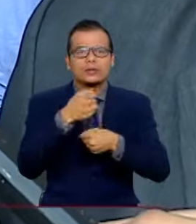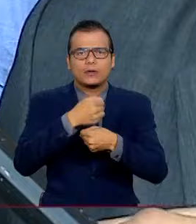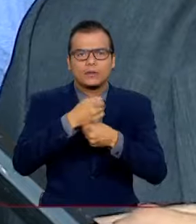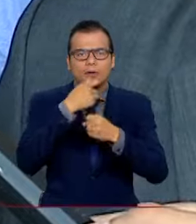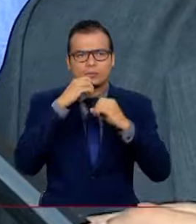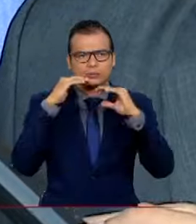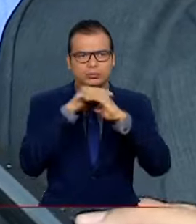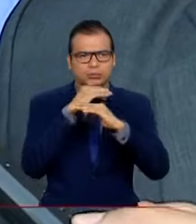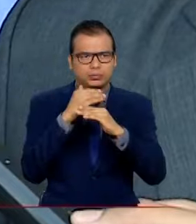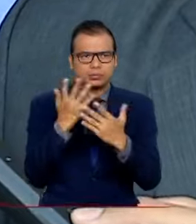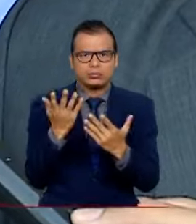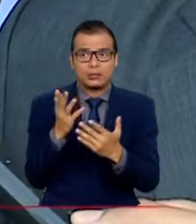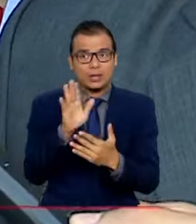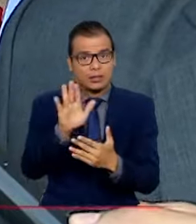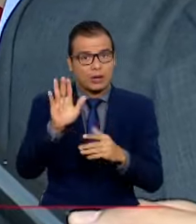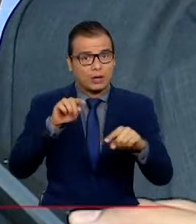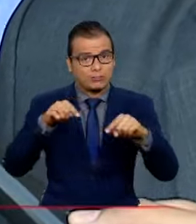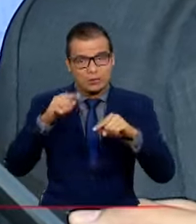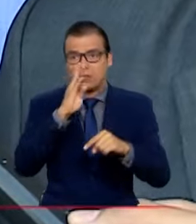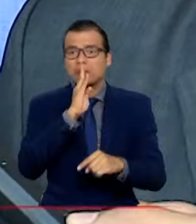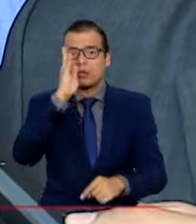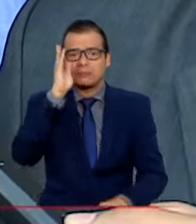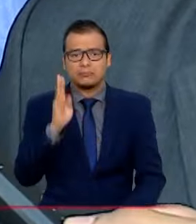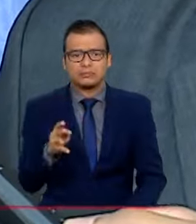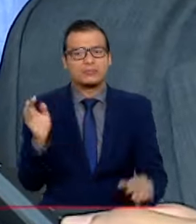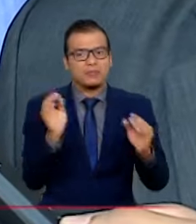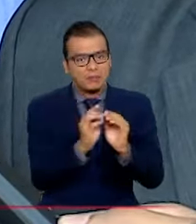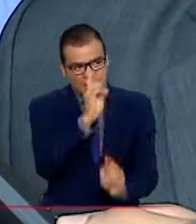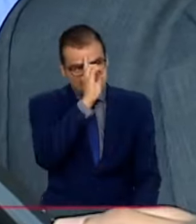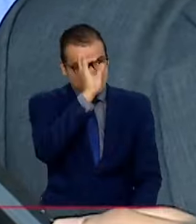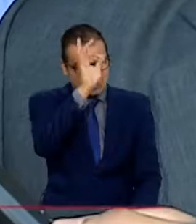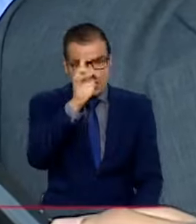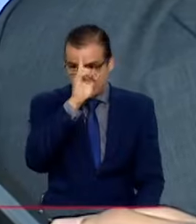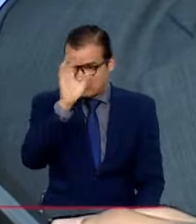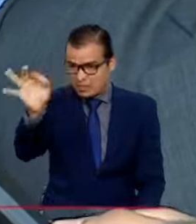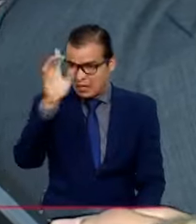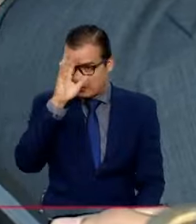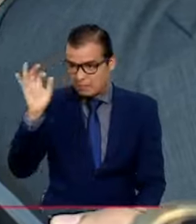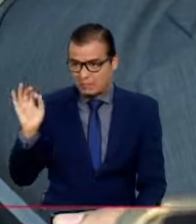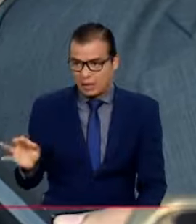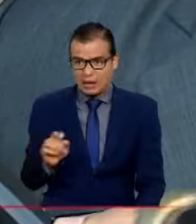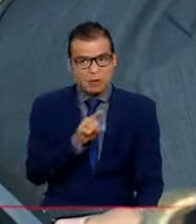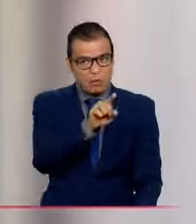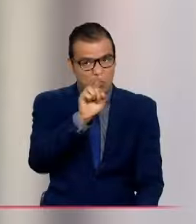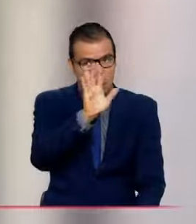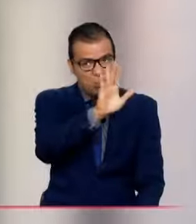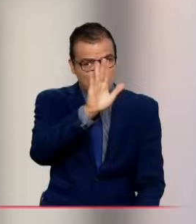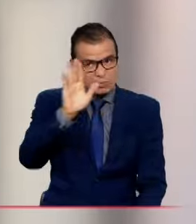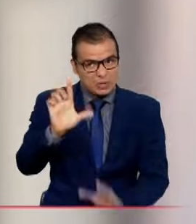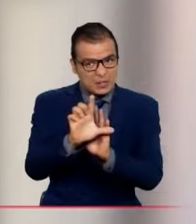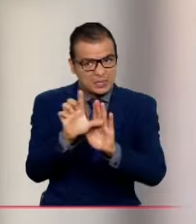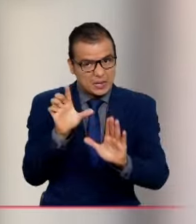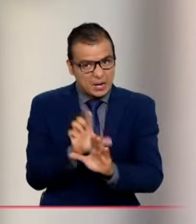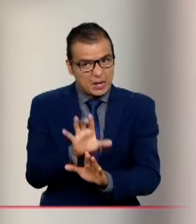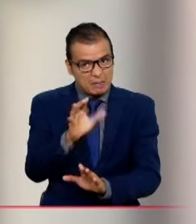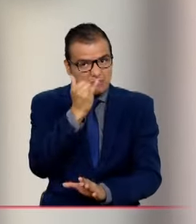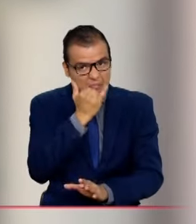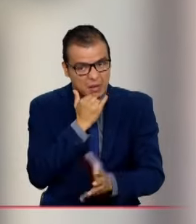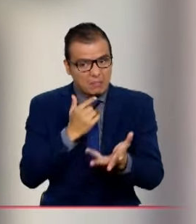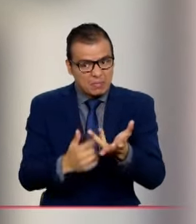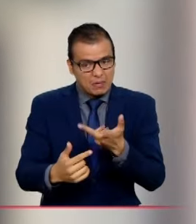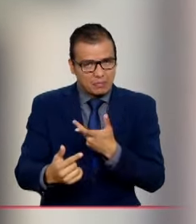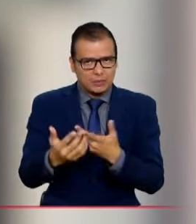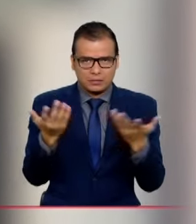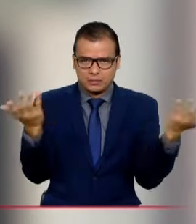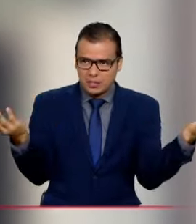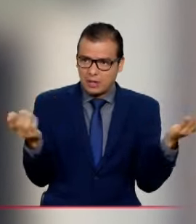control y que además recurren a formas intimidatorias y agresivas diciéndole a los agentes que están cometiendo actos ilegales, que los puestos de control son ilegales, que